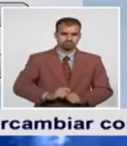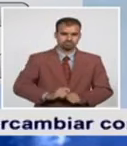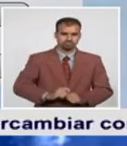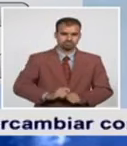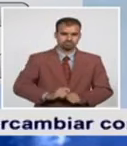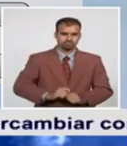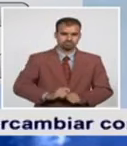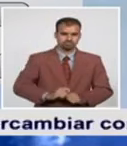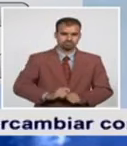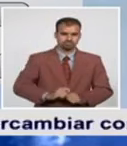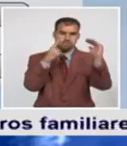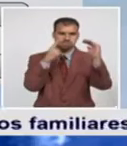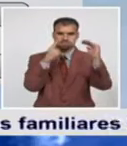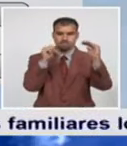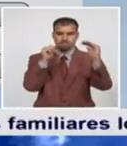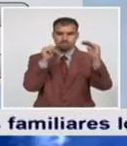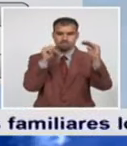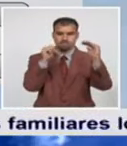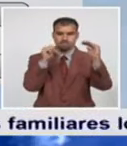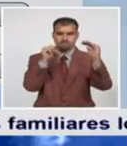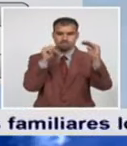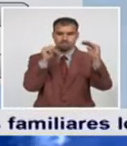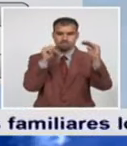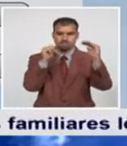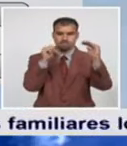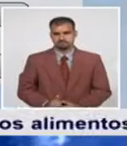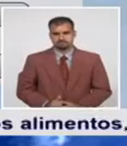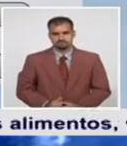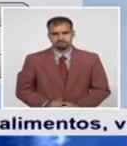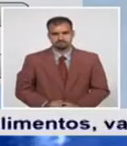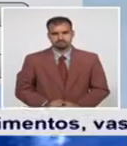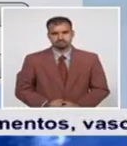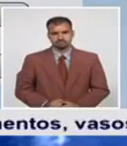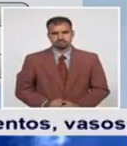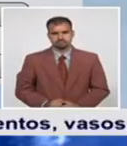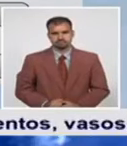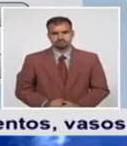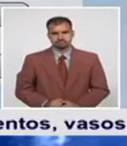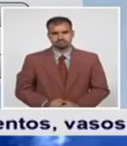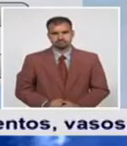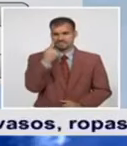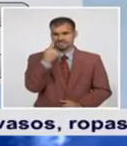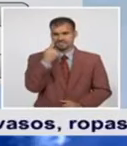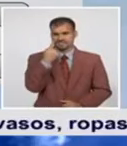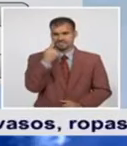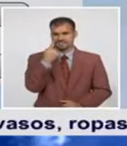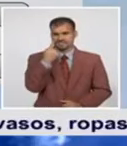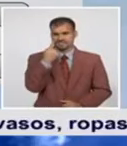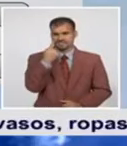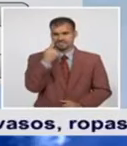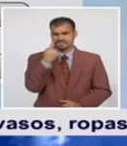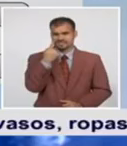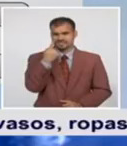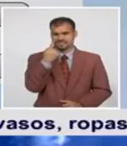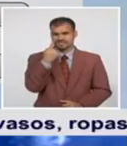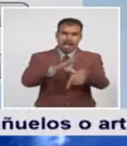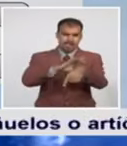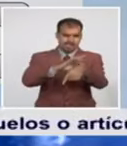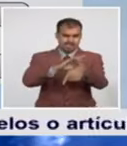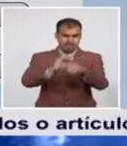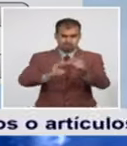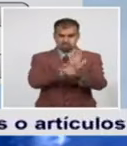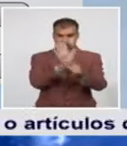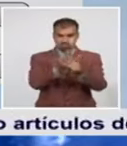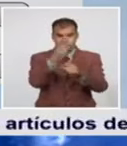encima de 5. De todas formas, es un día y es una expresión de que todavía tenemos una buena